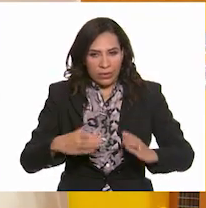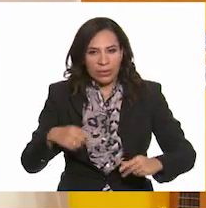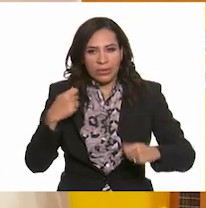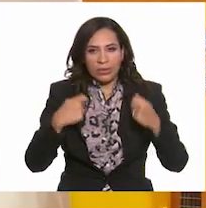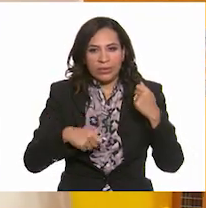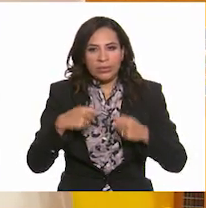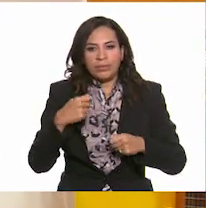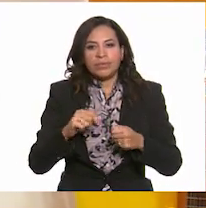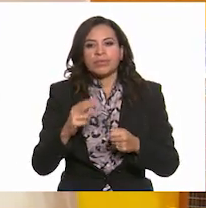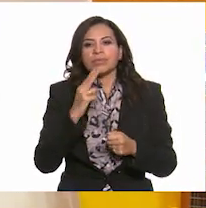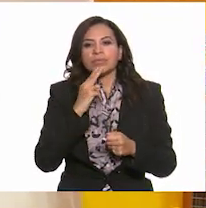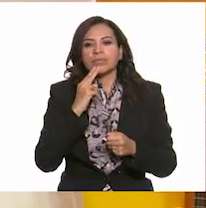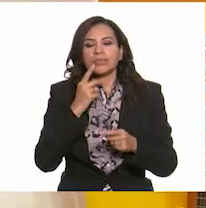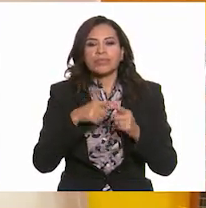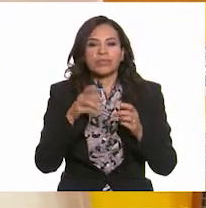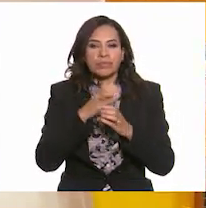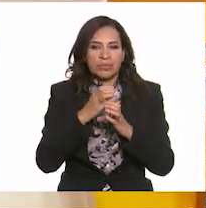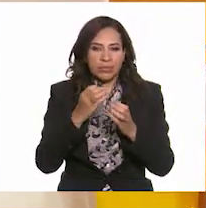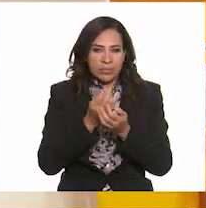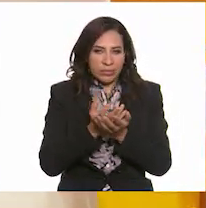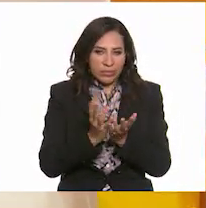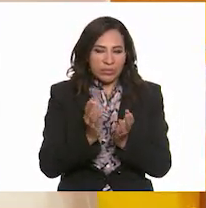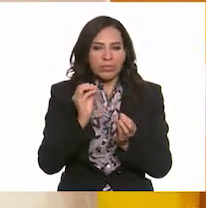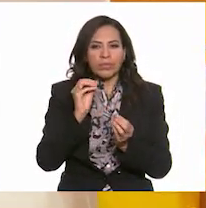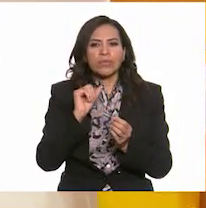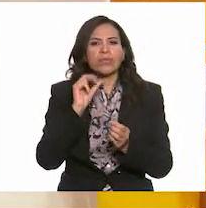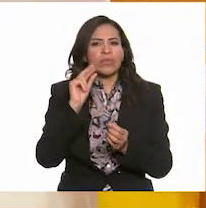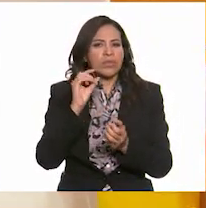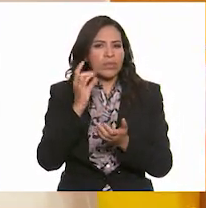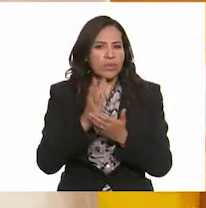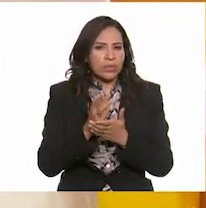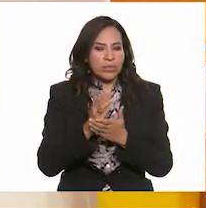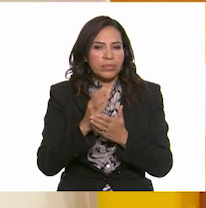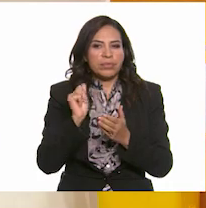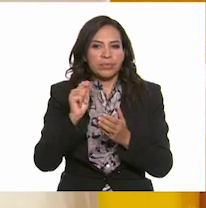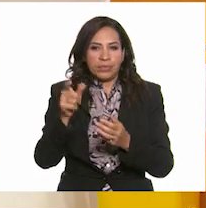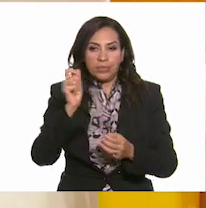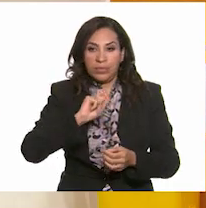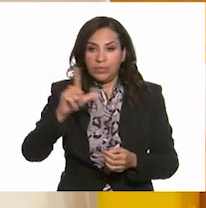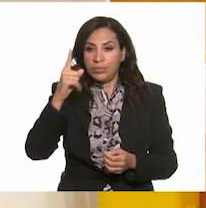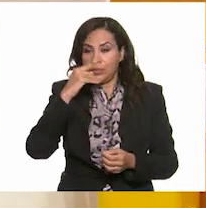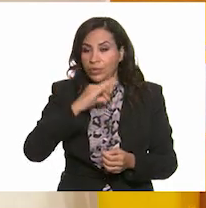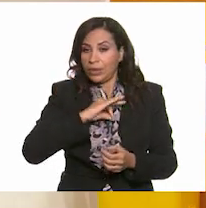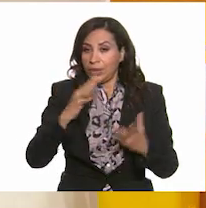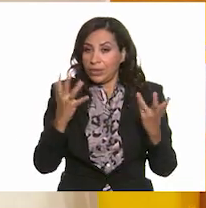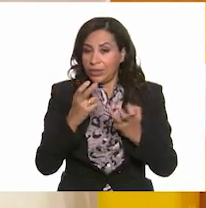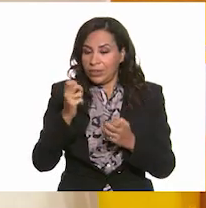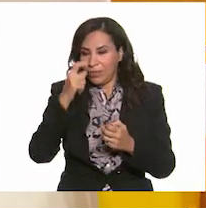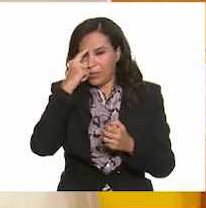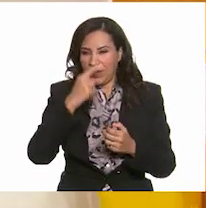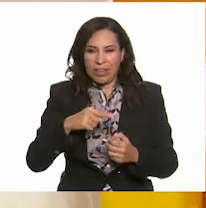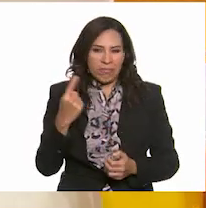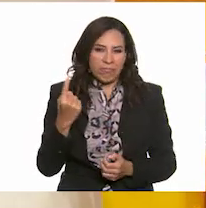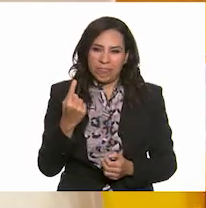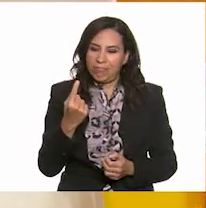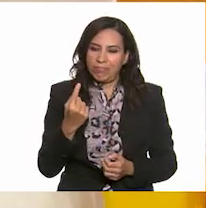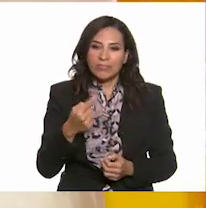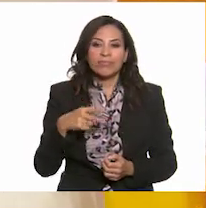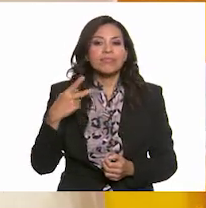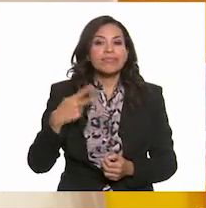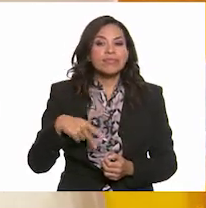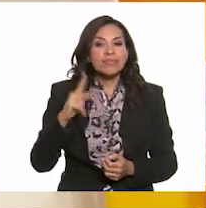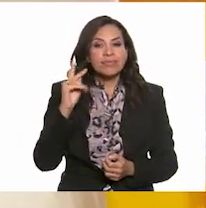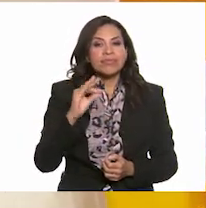¿sí?, utilizando algunos instrumentos, ajá, o no precisamente necesitas ser un profesional para poderlo hacer tan fácil. Muy bien.